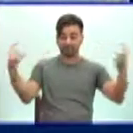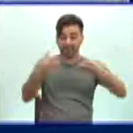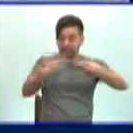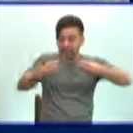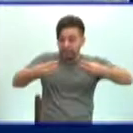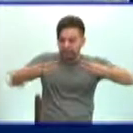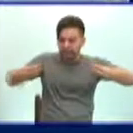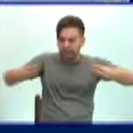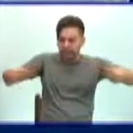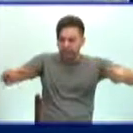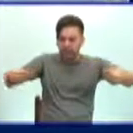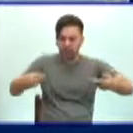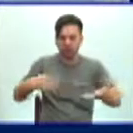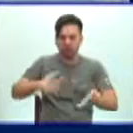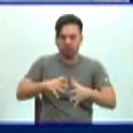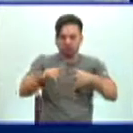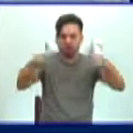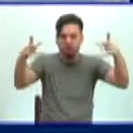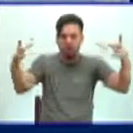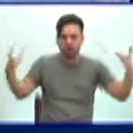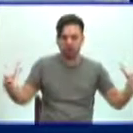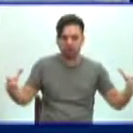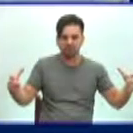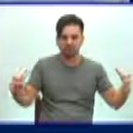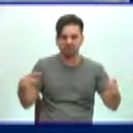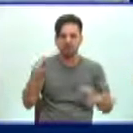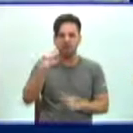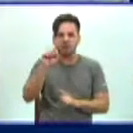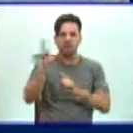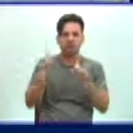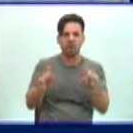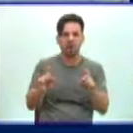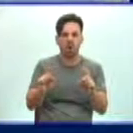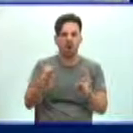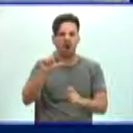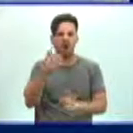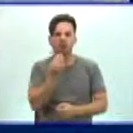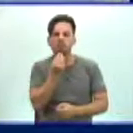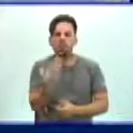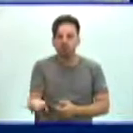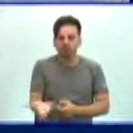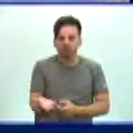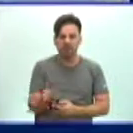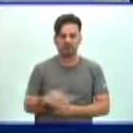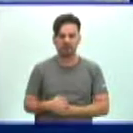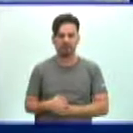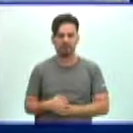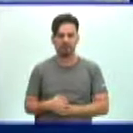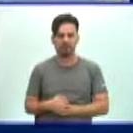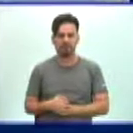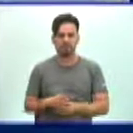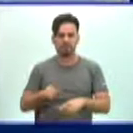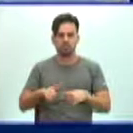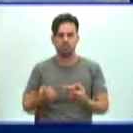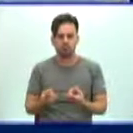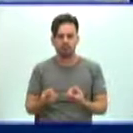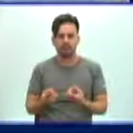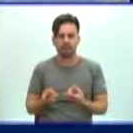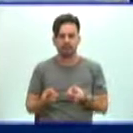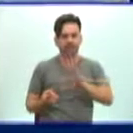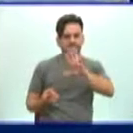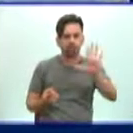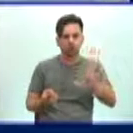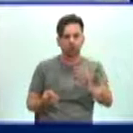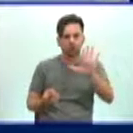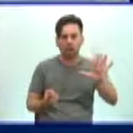Y ustedes se preguntarán, ¿cómo es posible? Si tenemos una zona donde las precipitaciones